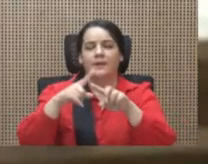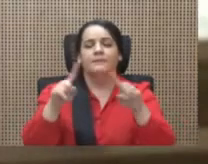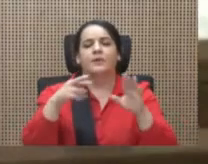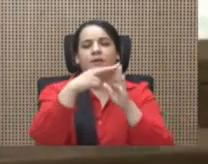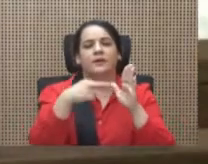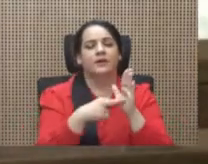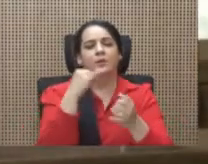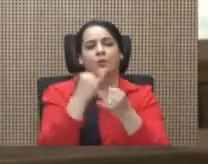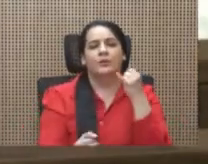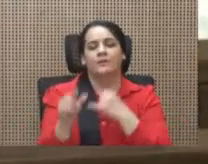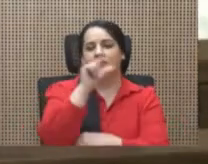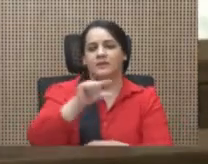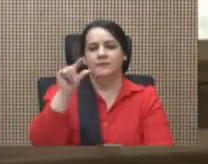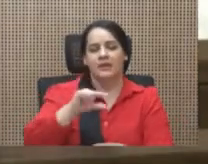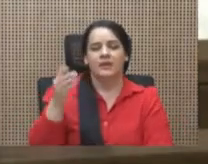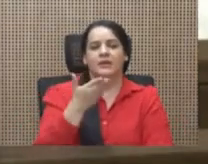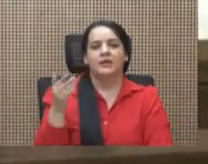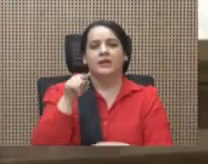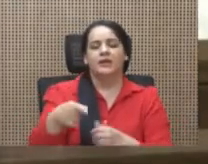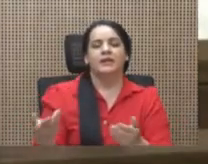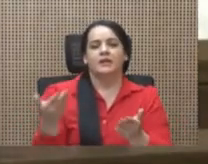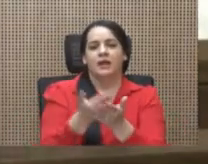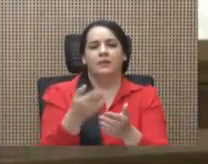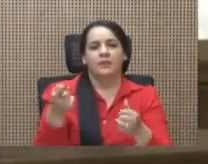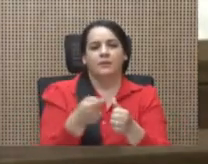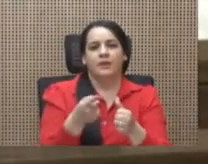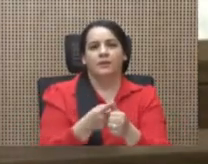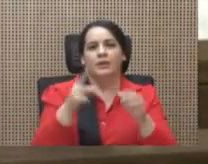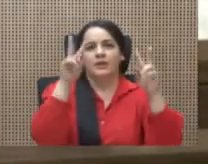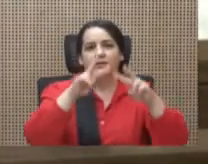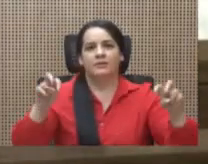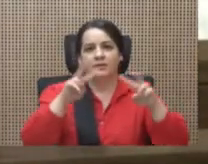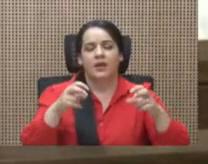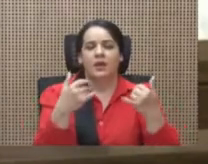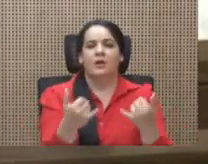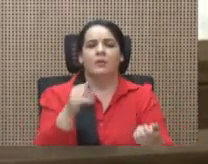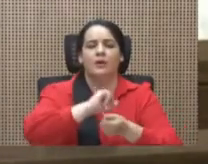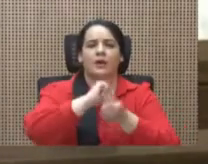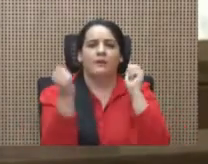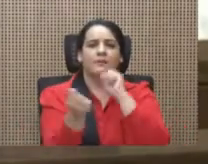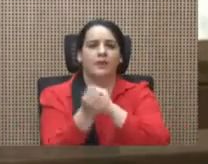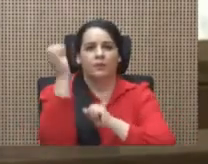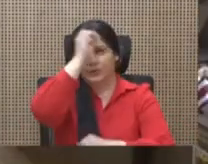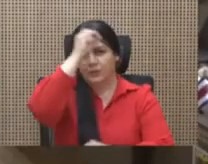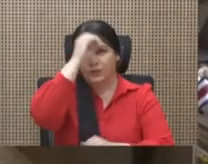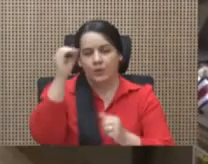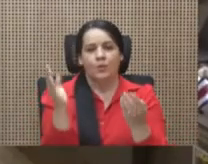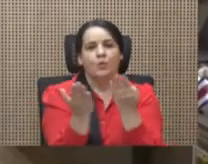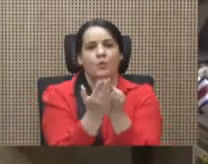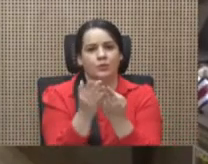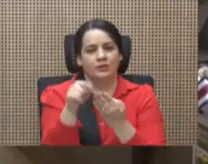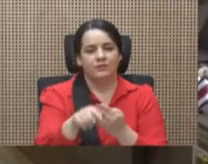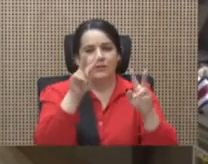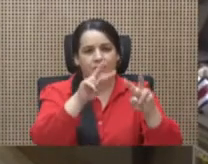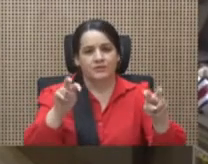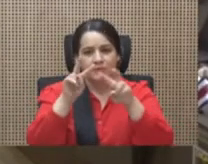de las últimas semanas habían sido que el que llegaba primero era el que revisaba. Ahora está cambiando el criterio conjuntando las revisiones